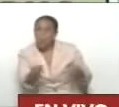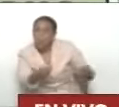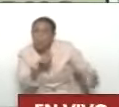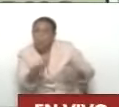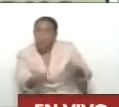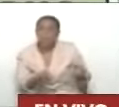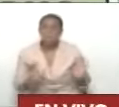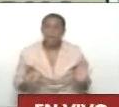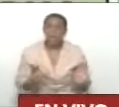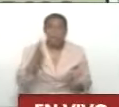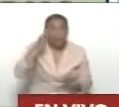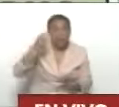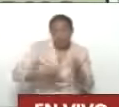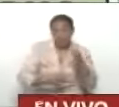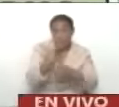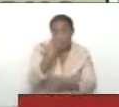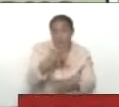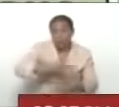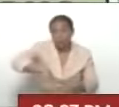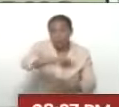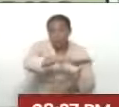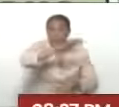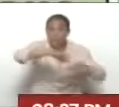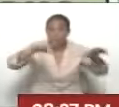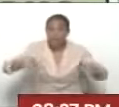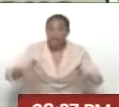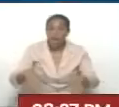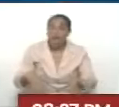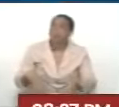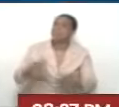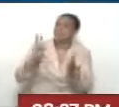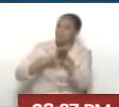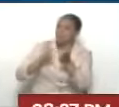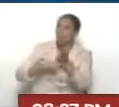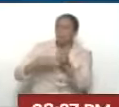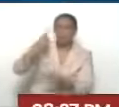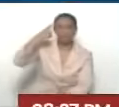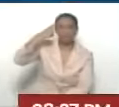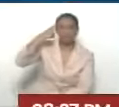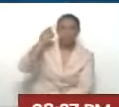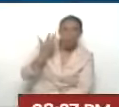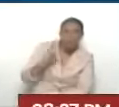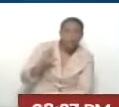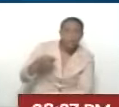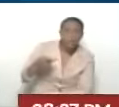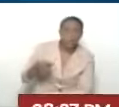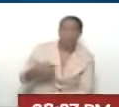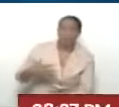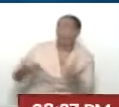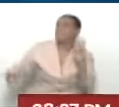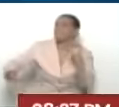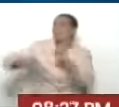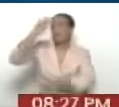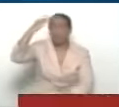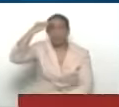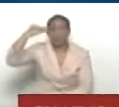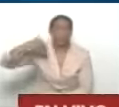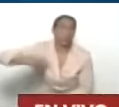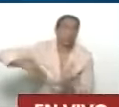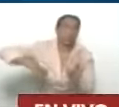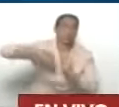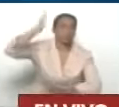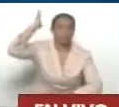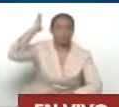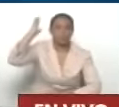además, una herramienta fundamental para todas las regiones de nuestro país. De verdad ha superado las expectativas. Hay que hacer mucho más, hay que